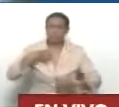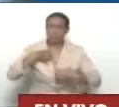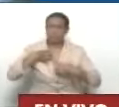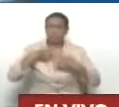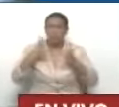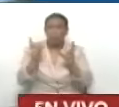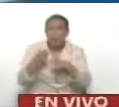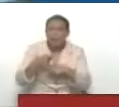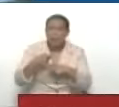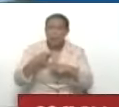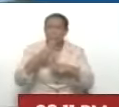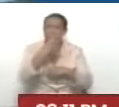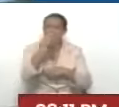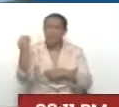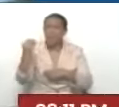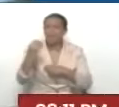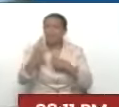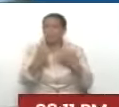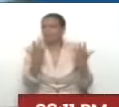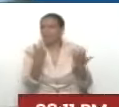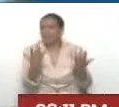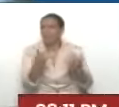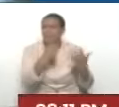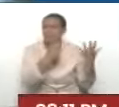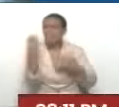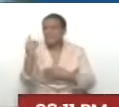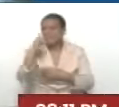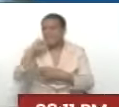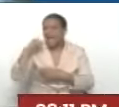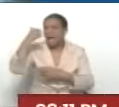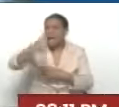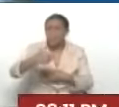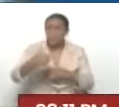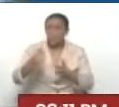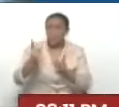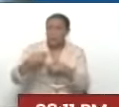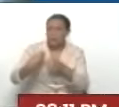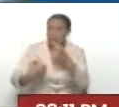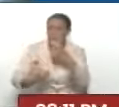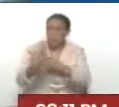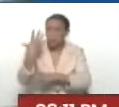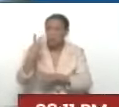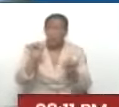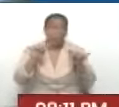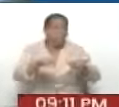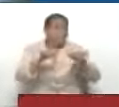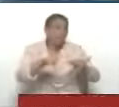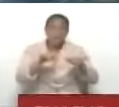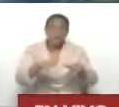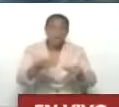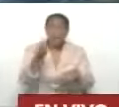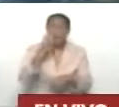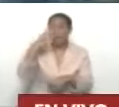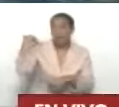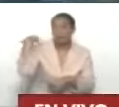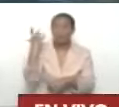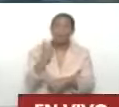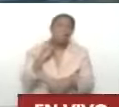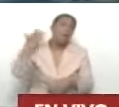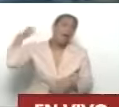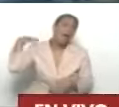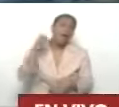los últimos 50, 60 años. No era lo mismo que se alimentaban nuestros